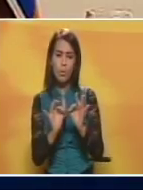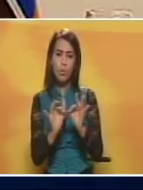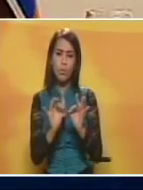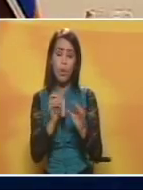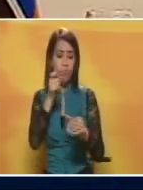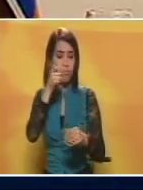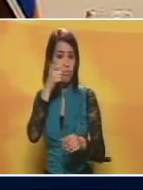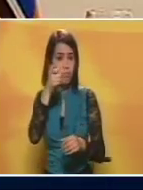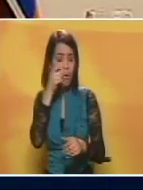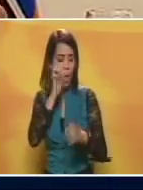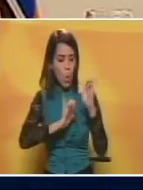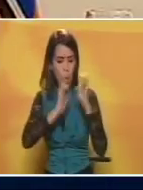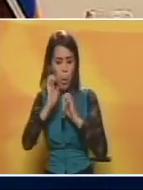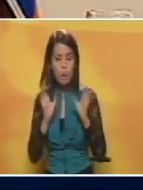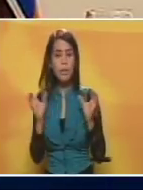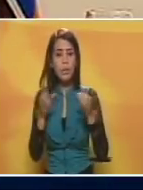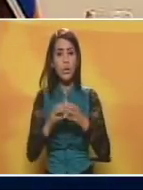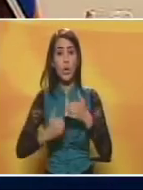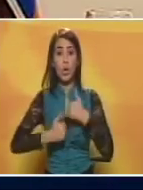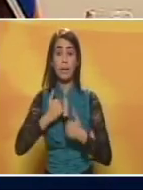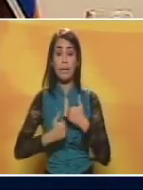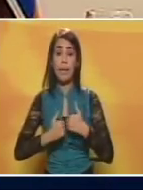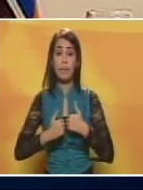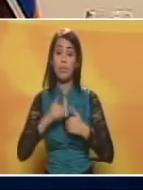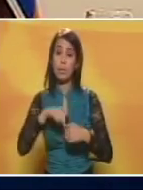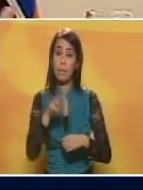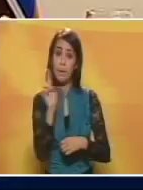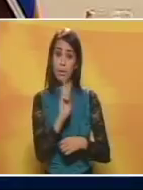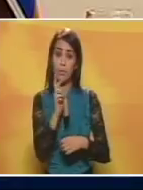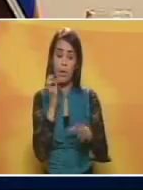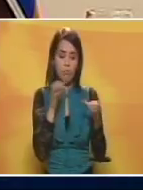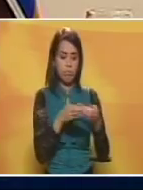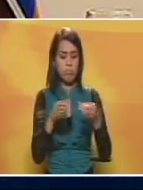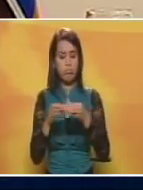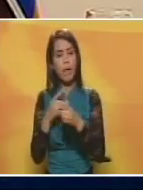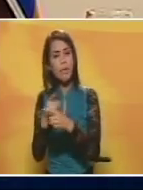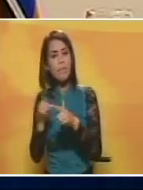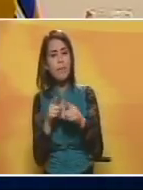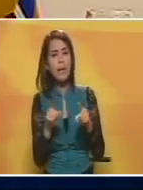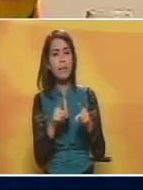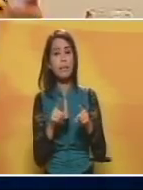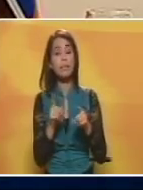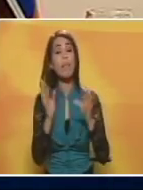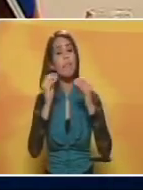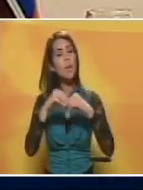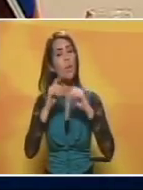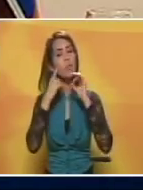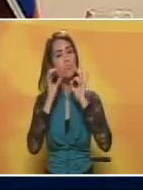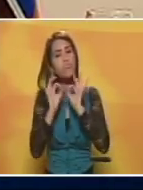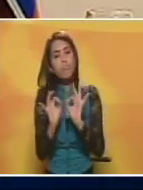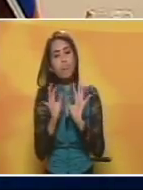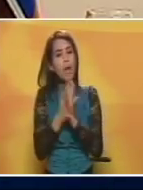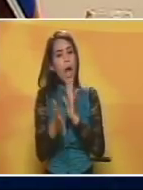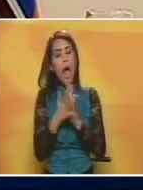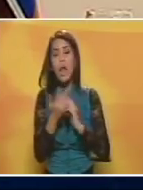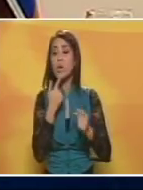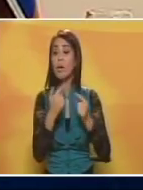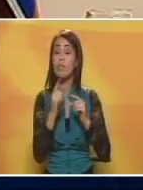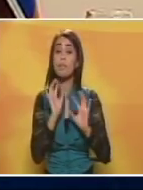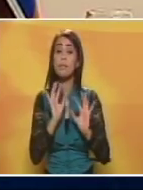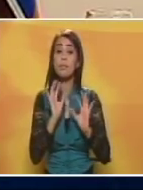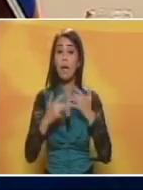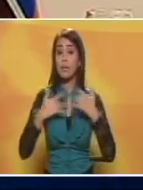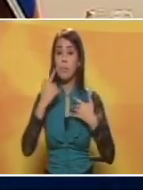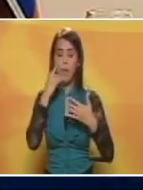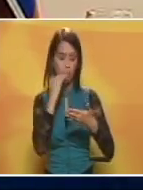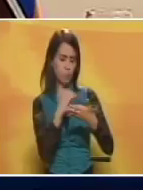están aquí presentes, se han reunido con candidatos, han estado haciendo reuniones de diferentes naturalezas de acuerdo a las pautas que ellos